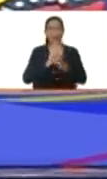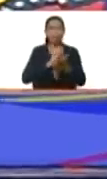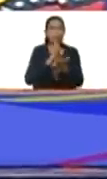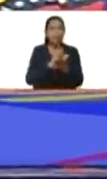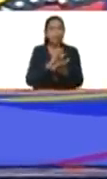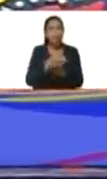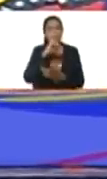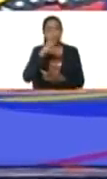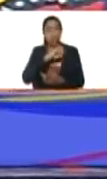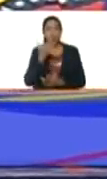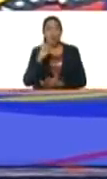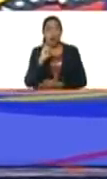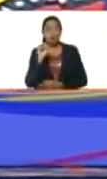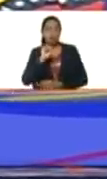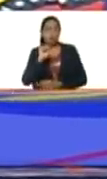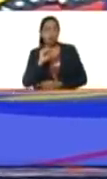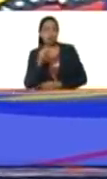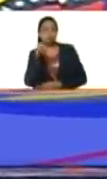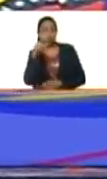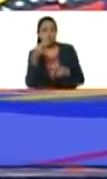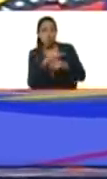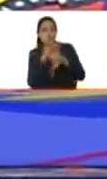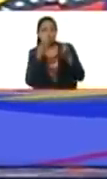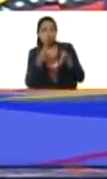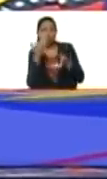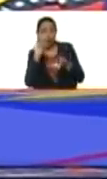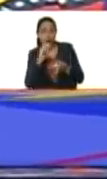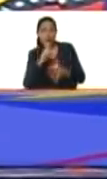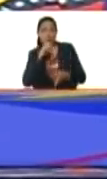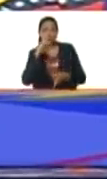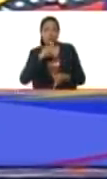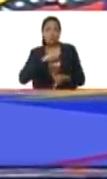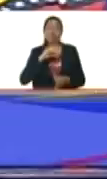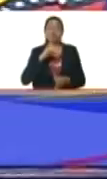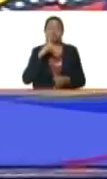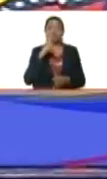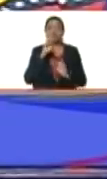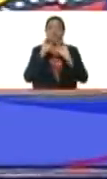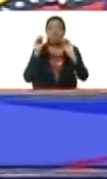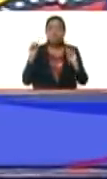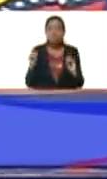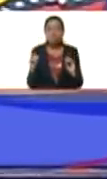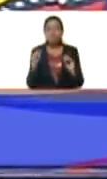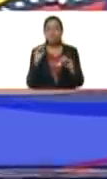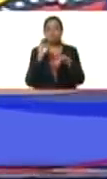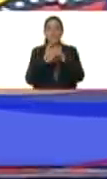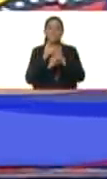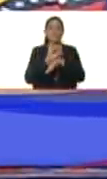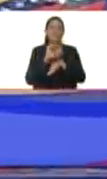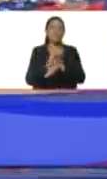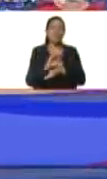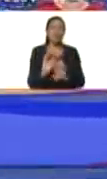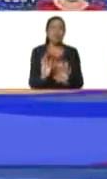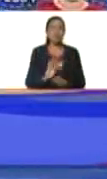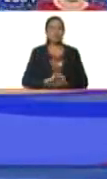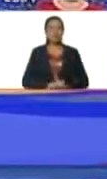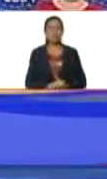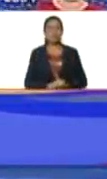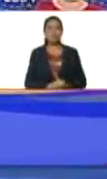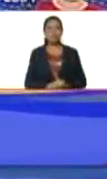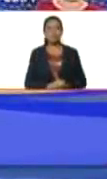Los celos existen, Héctor. Hay que bañarse con cariaquito para el mal de ojo.